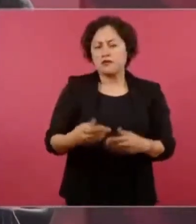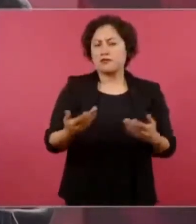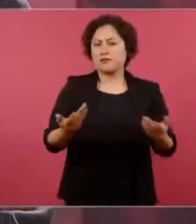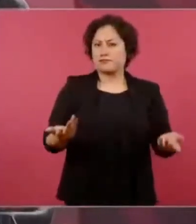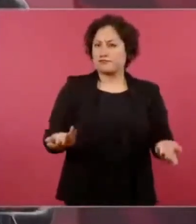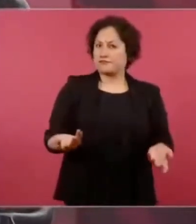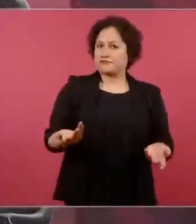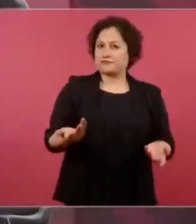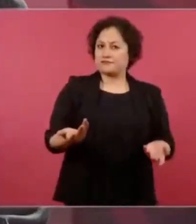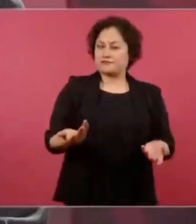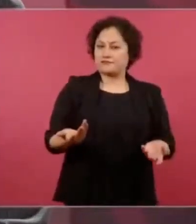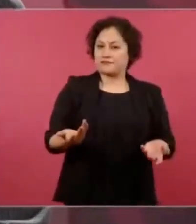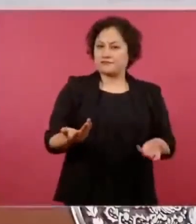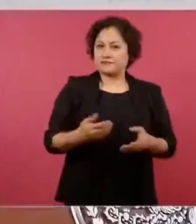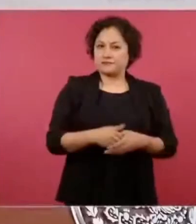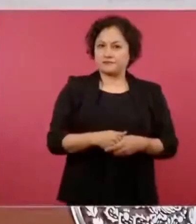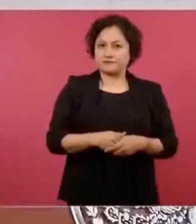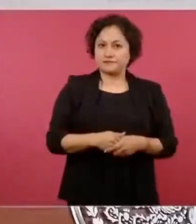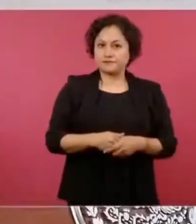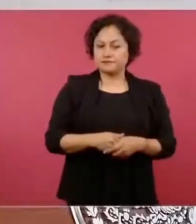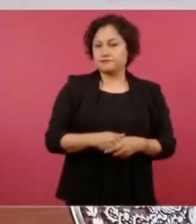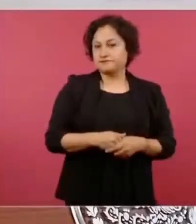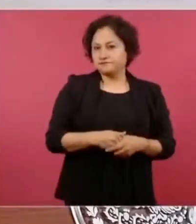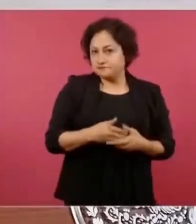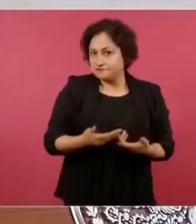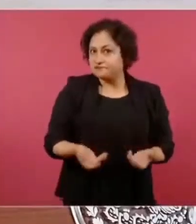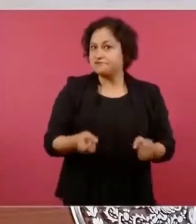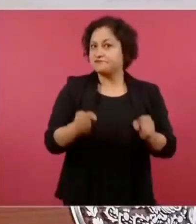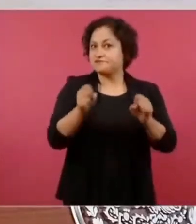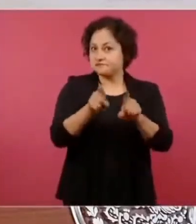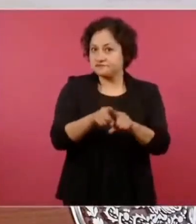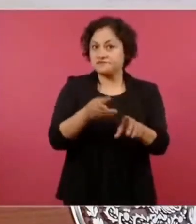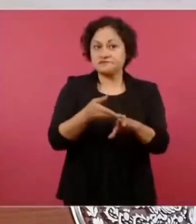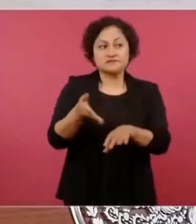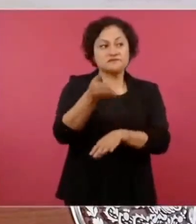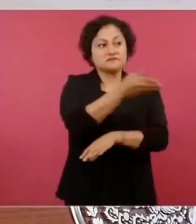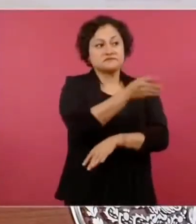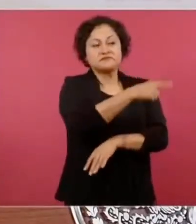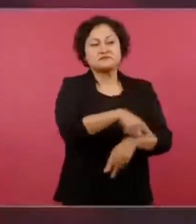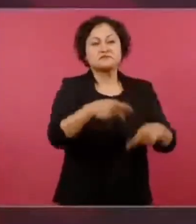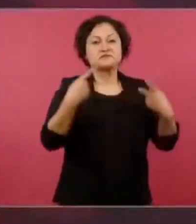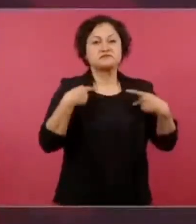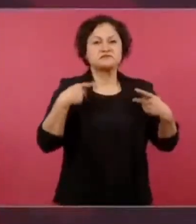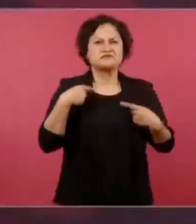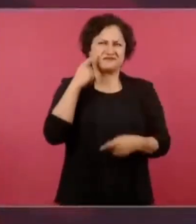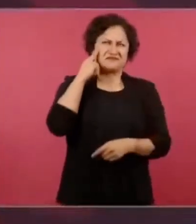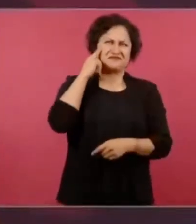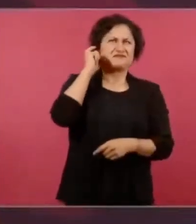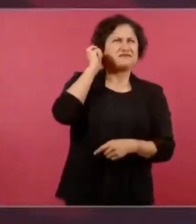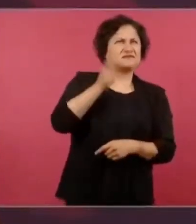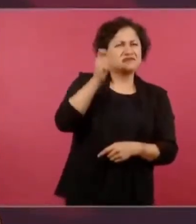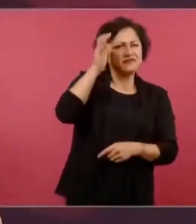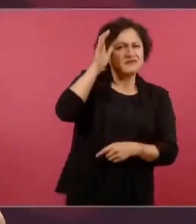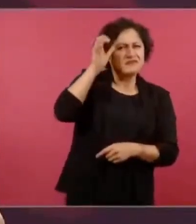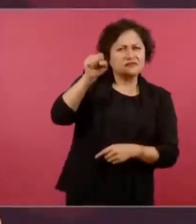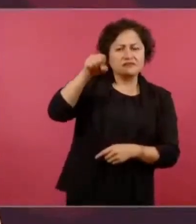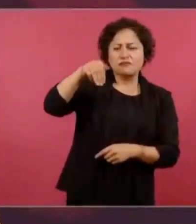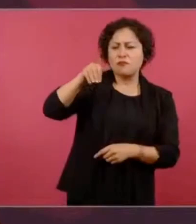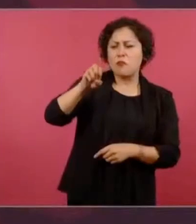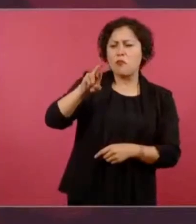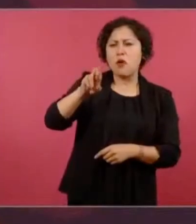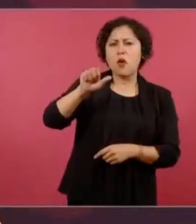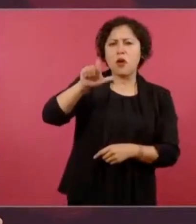habían dicho de que la moral era un árbol que daba moras y que valía para